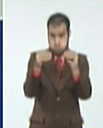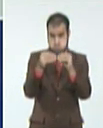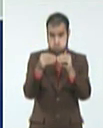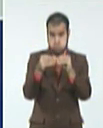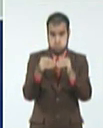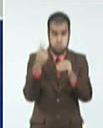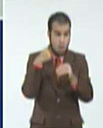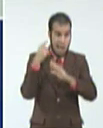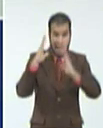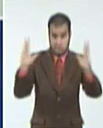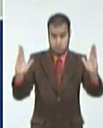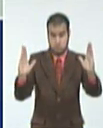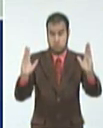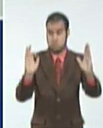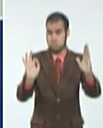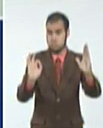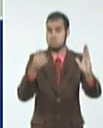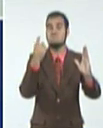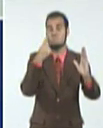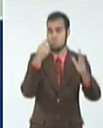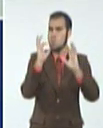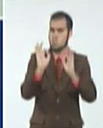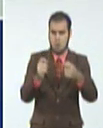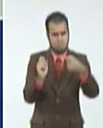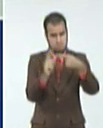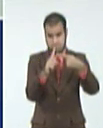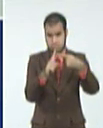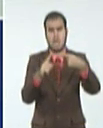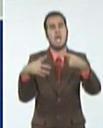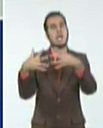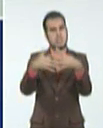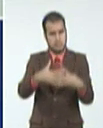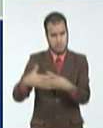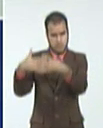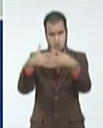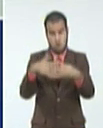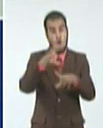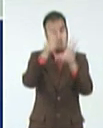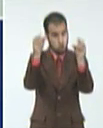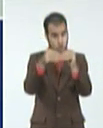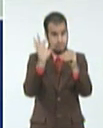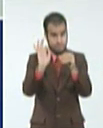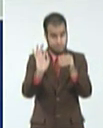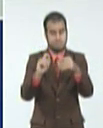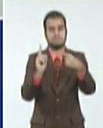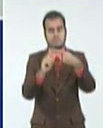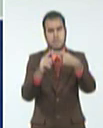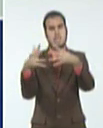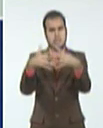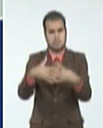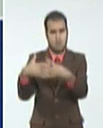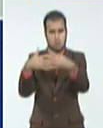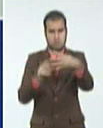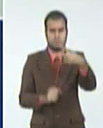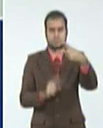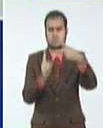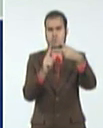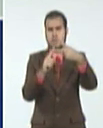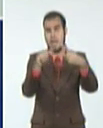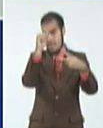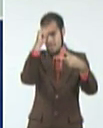sí, se mantiene Estados Unidos de Norteamérica con más de 35 millones de casos, la India con